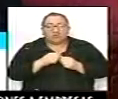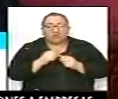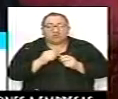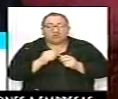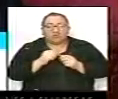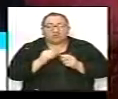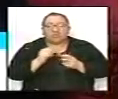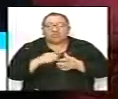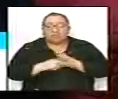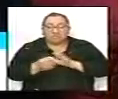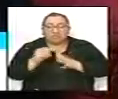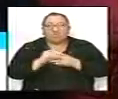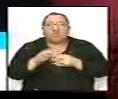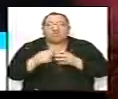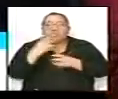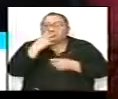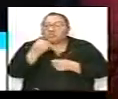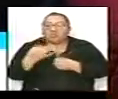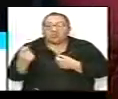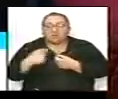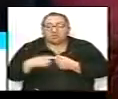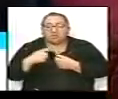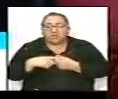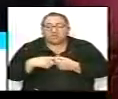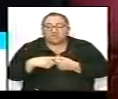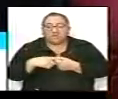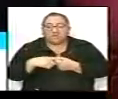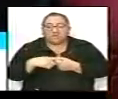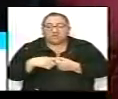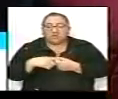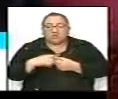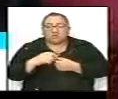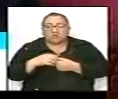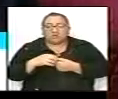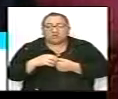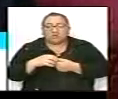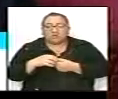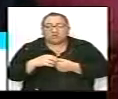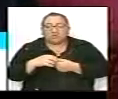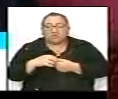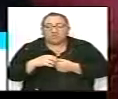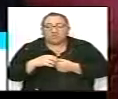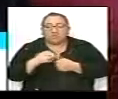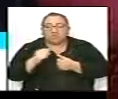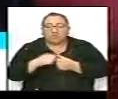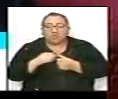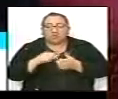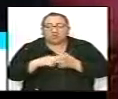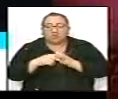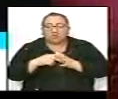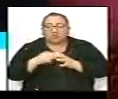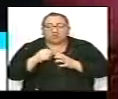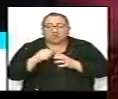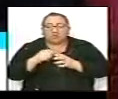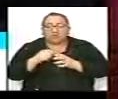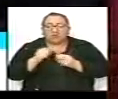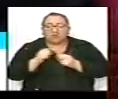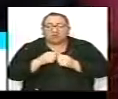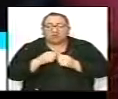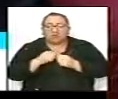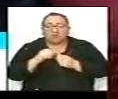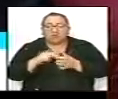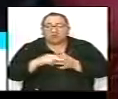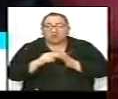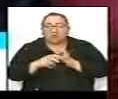se va a determinar en función de la asistencia. O sea, pueden haber 40, 50 partidos políticos postulando con 100 candidatos cada uno. ¿Cómo se va a hacer